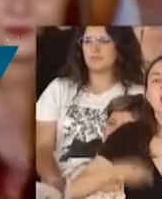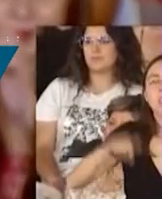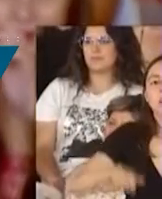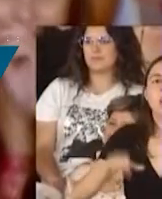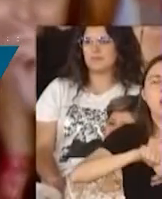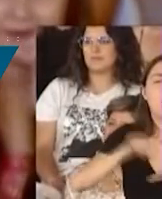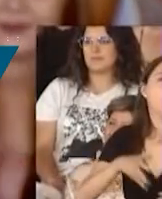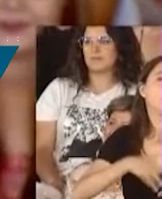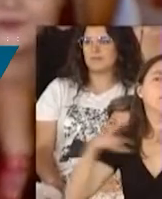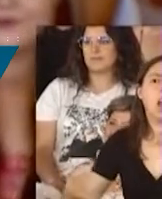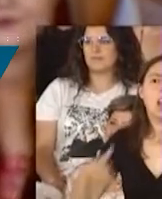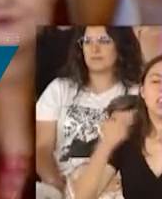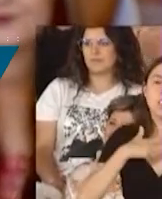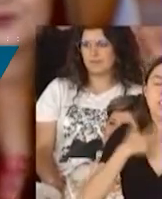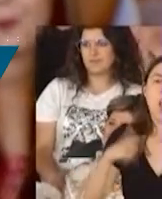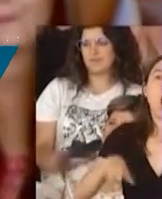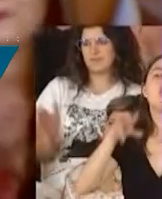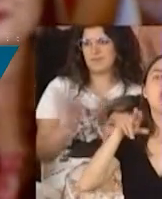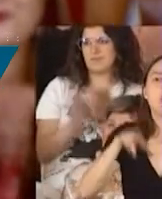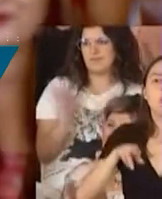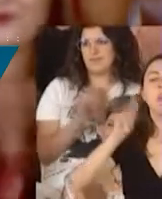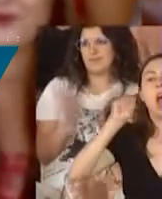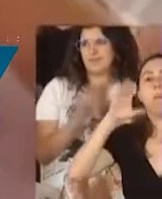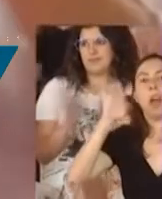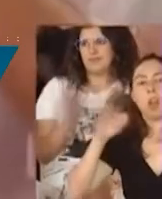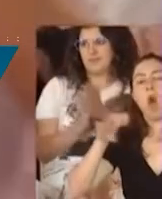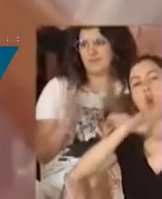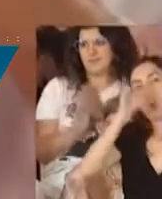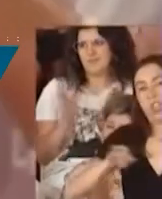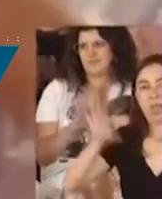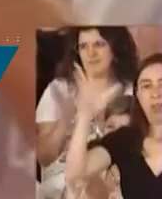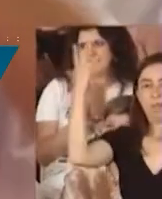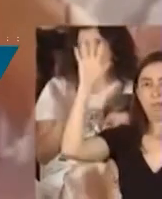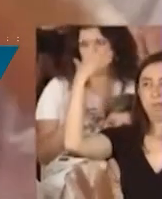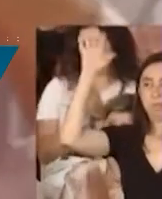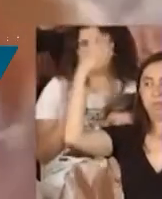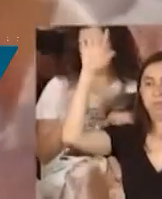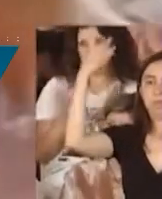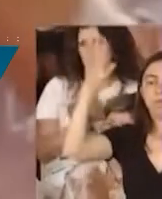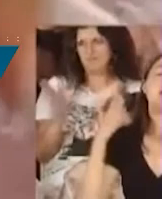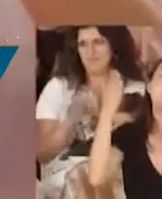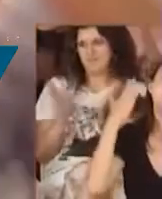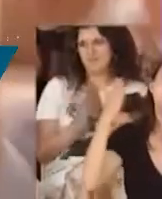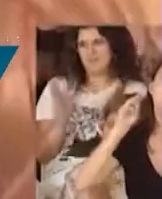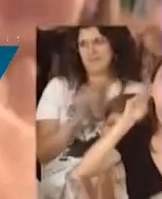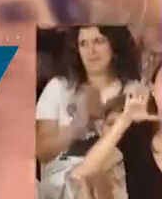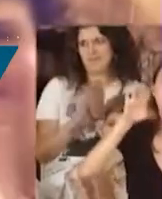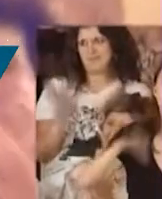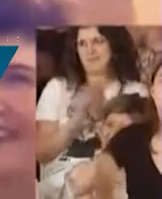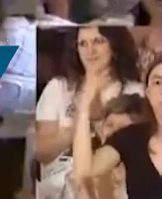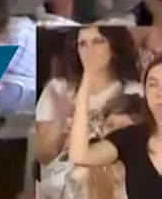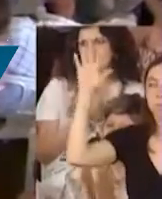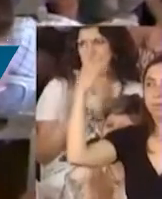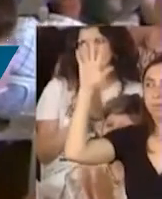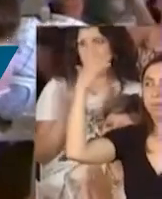con pinzas esta encuesta. Aún así, lo que tenemos que ver son las tendencias. En las tendencias, lo que estamos viendo en todas